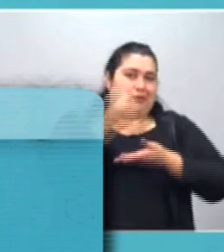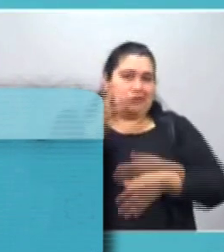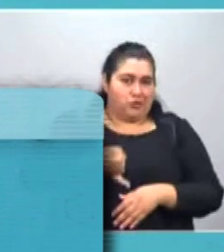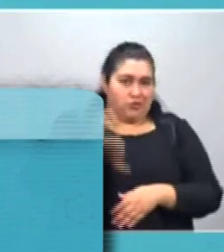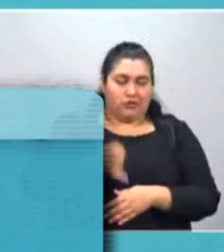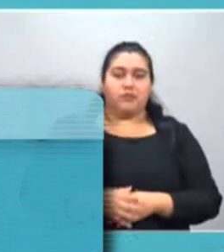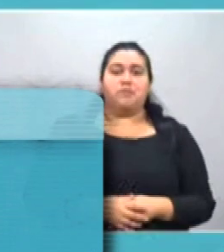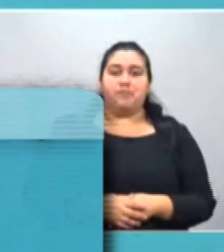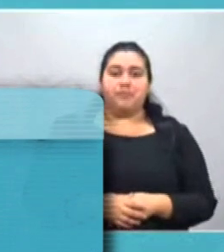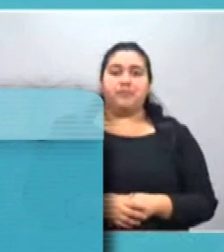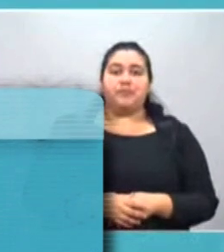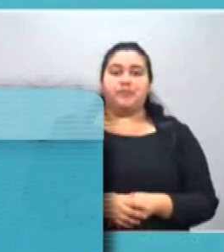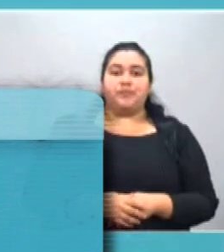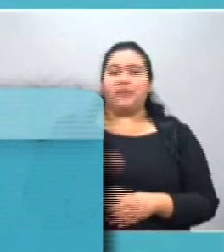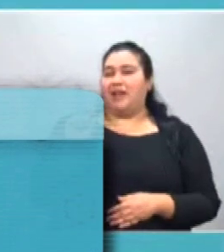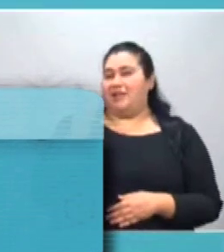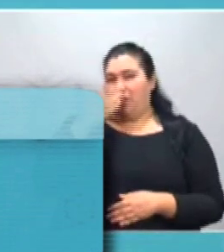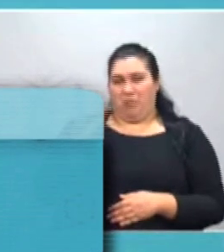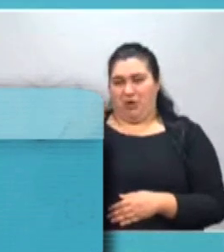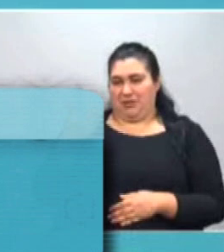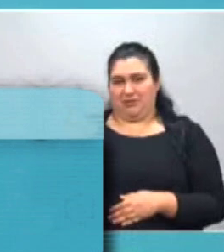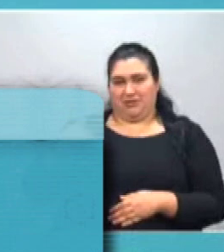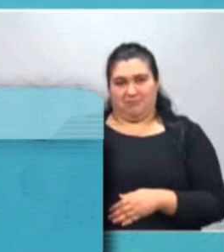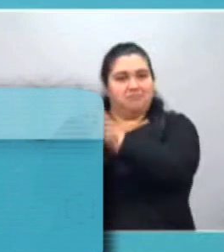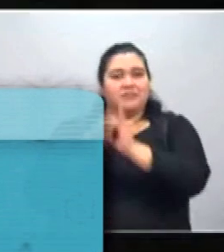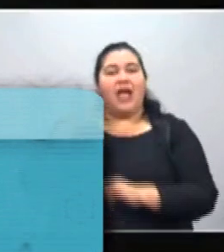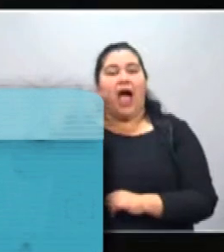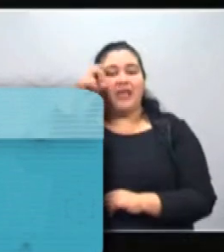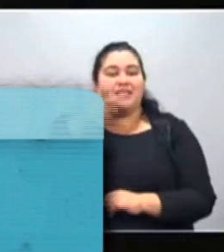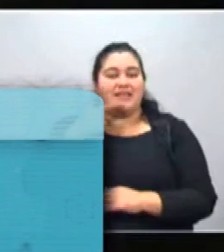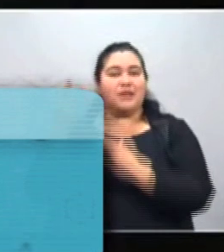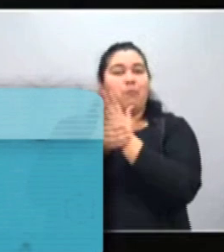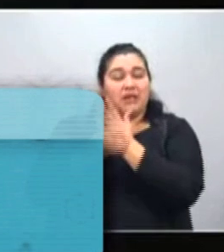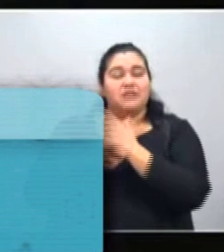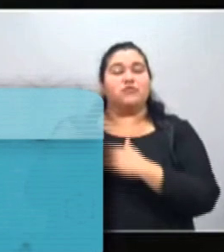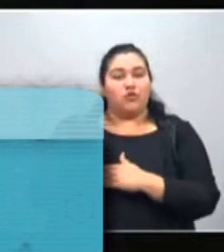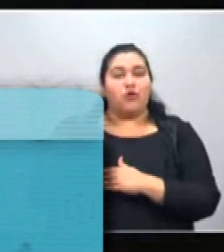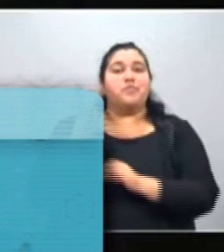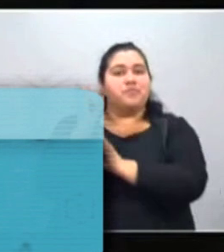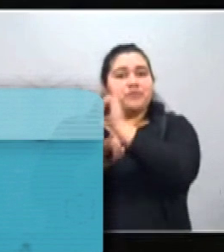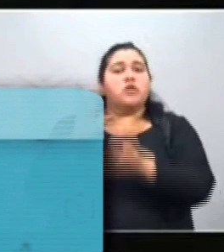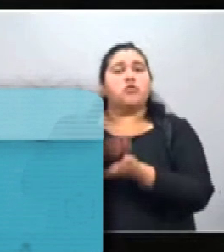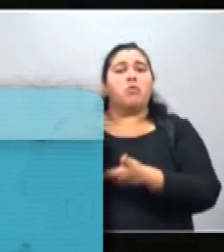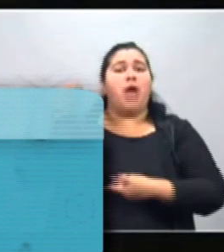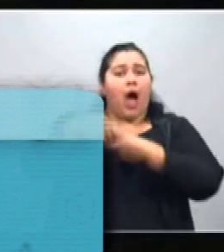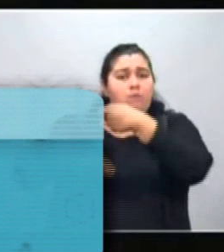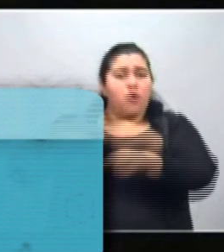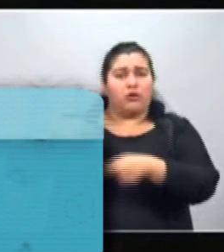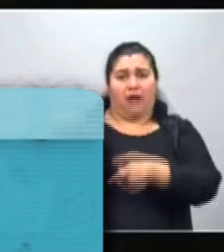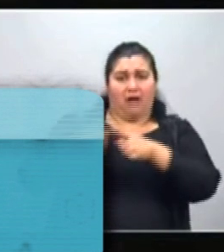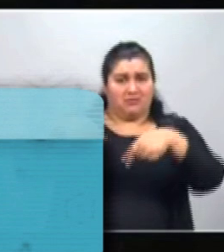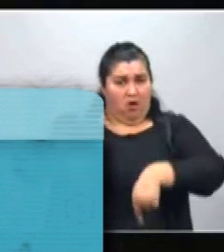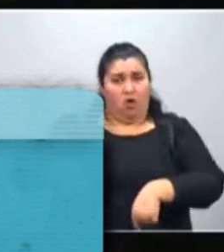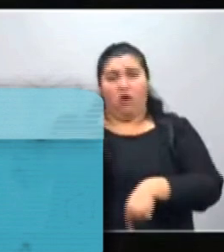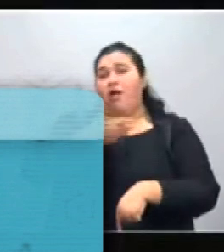Buenos Aires. Bueno, después va a hablar Andrés, el ministro Roque, de los aportes que venía haciendo el